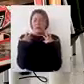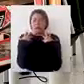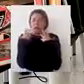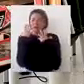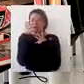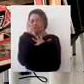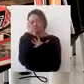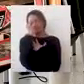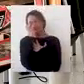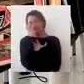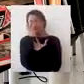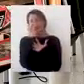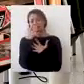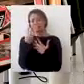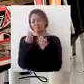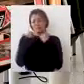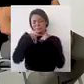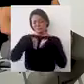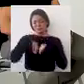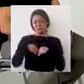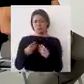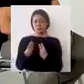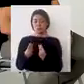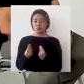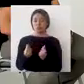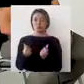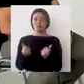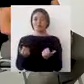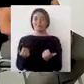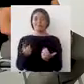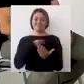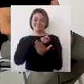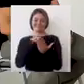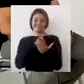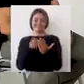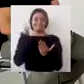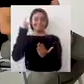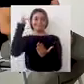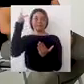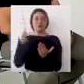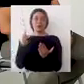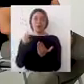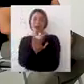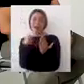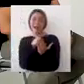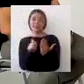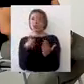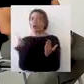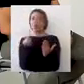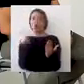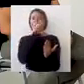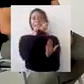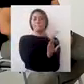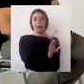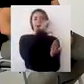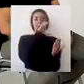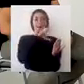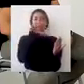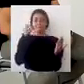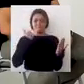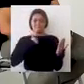tenía. Y no se limita a escribirnos una historia, sino que la dibuja. Y se dibuja ella